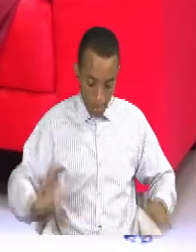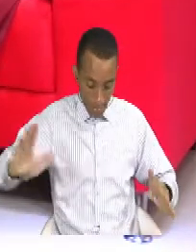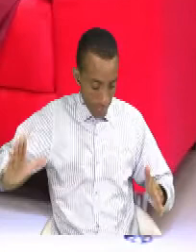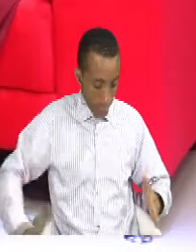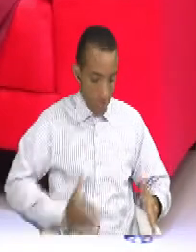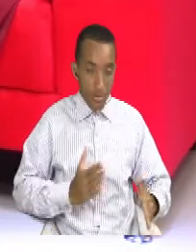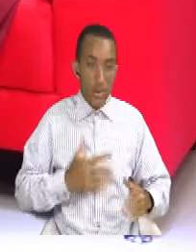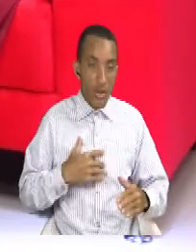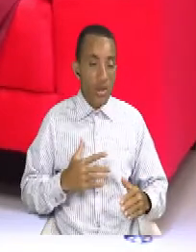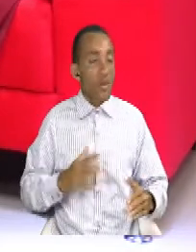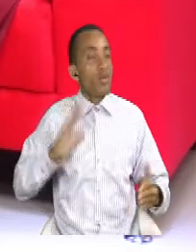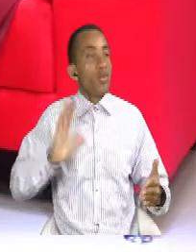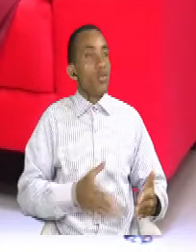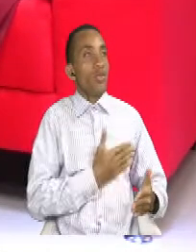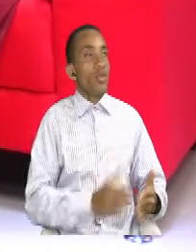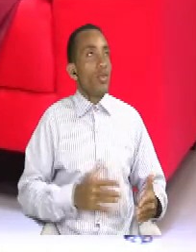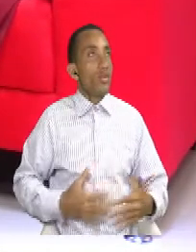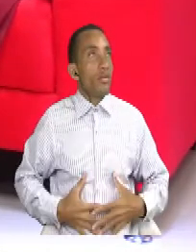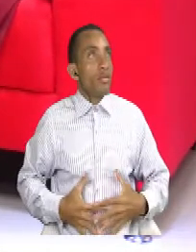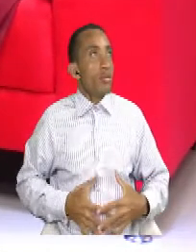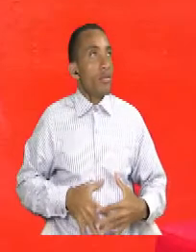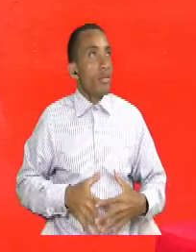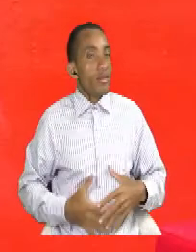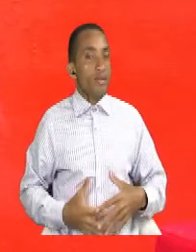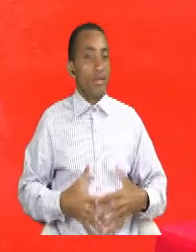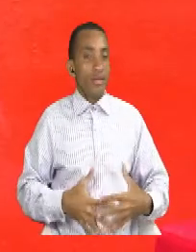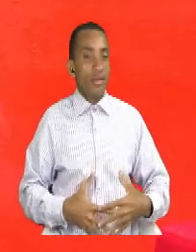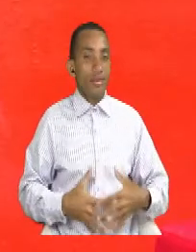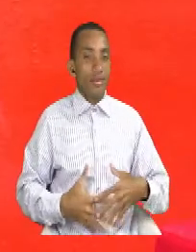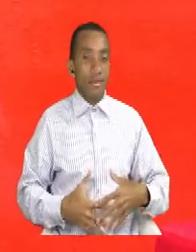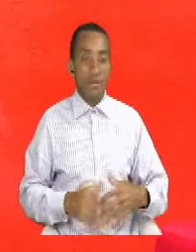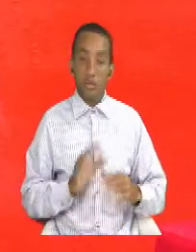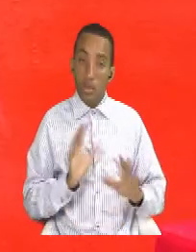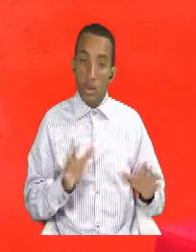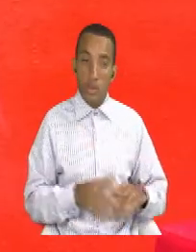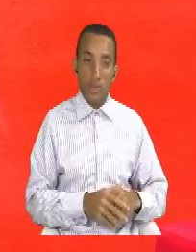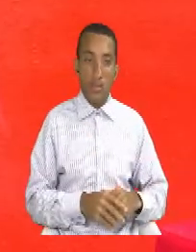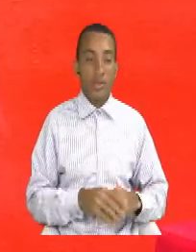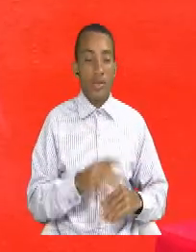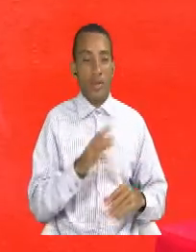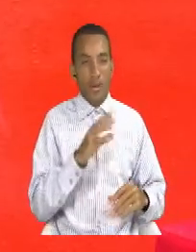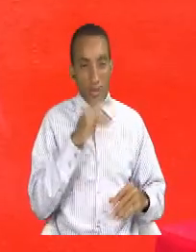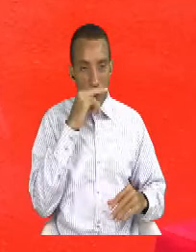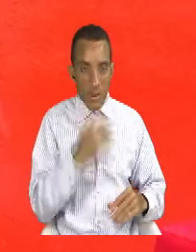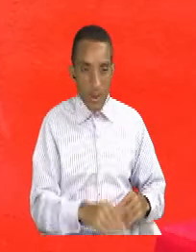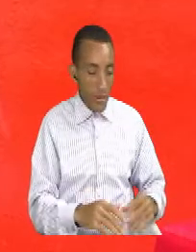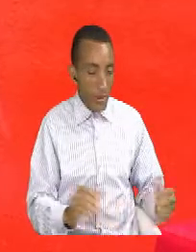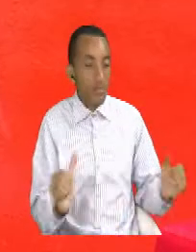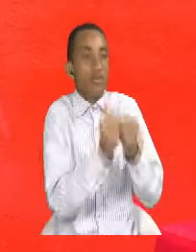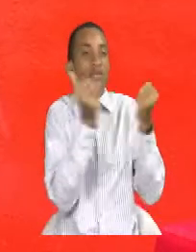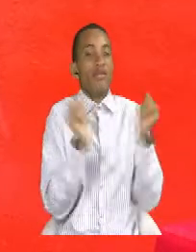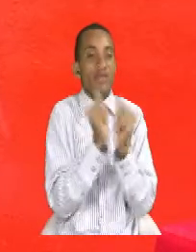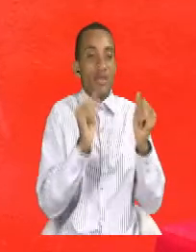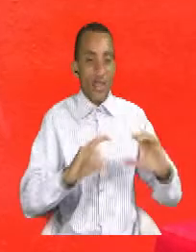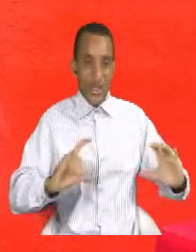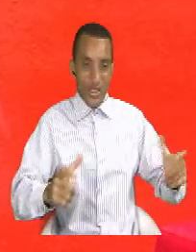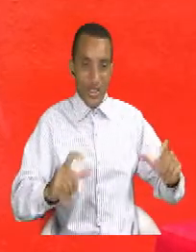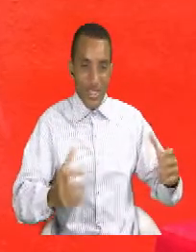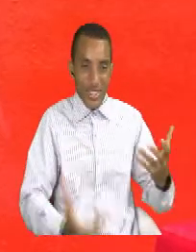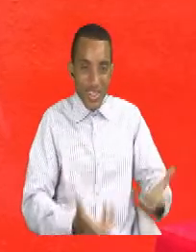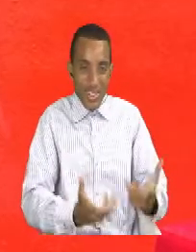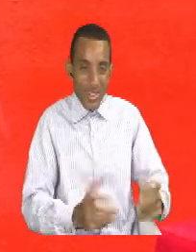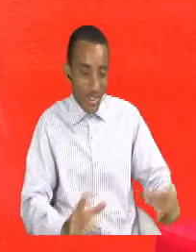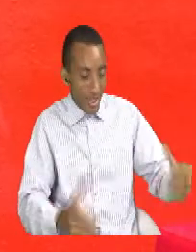escuchaba música. Y pues efectivamente de niño cogía las ollas y las tapas y armaba baterías, o sea, siempre con la